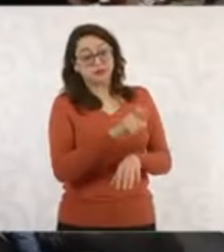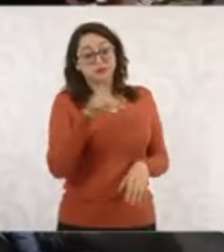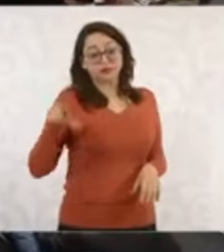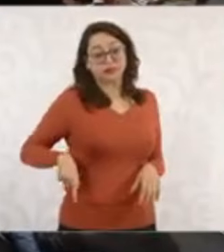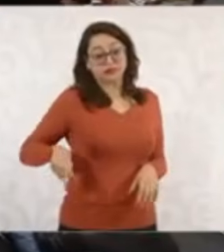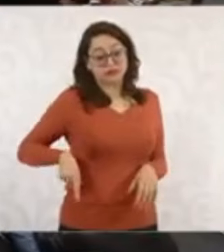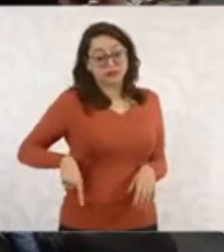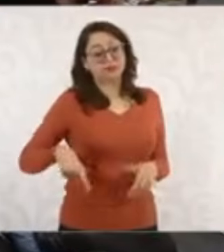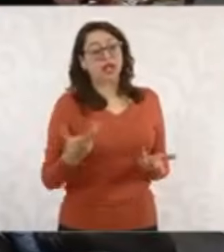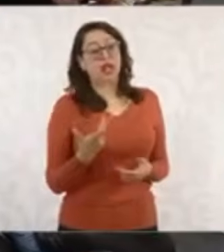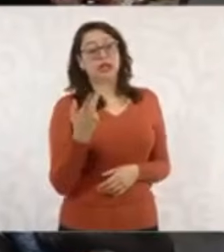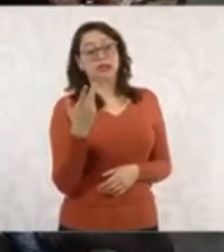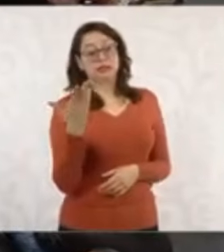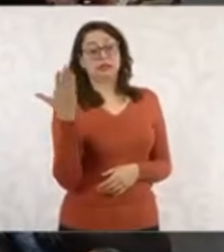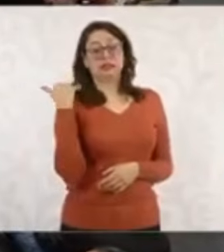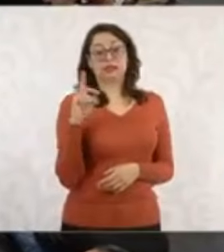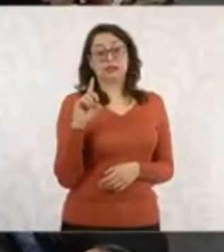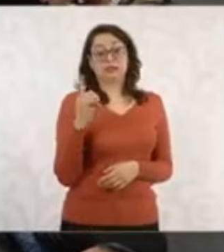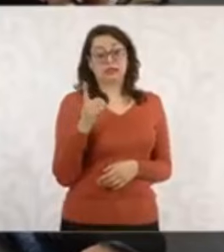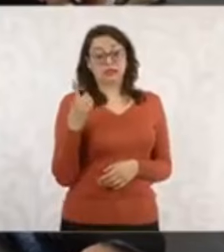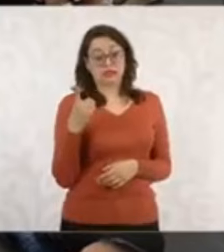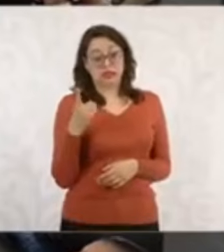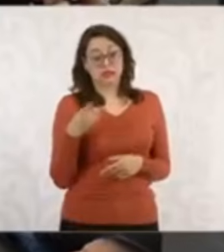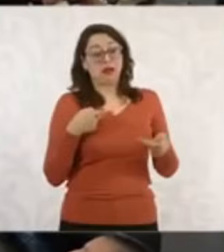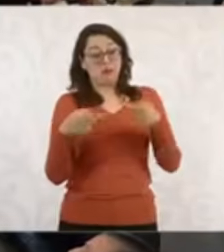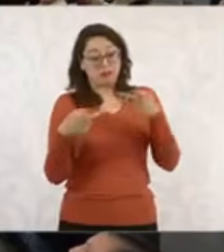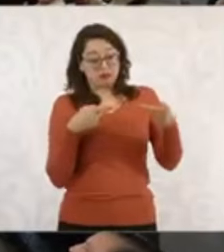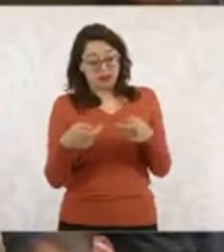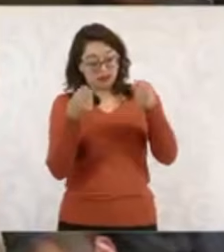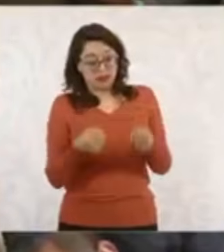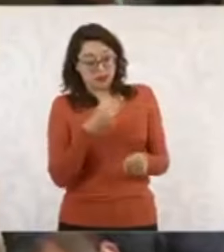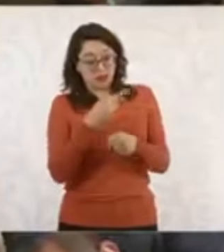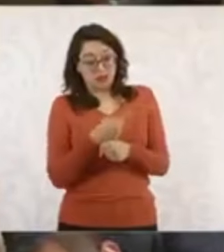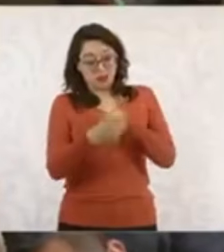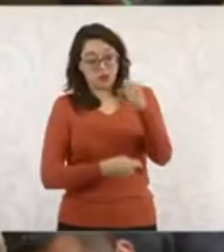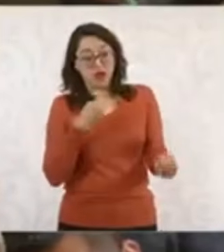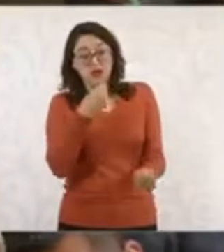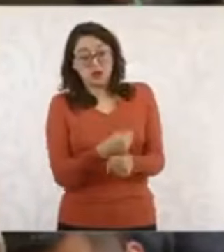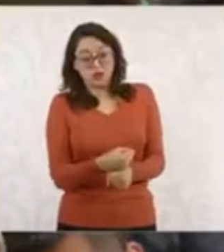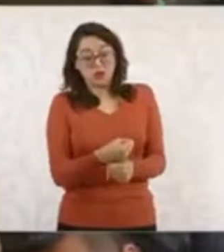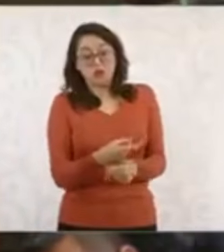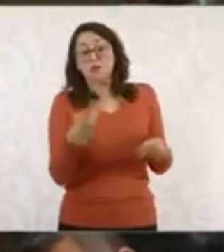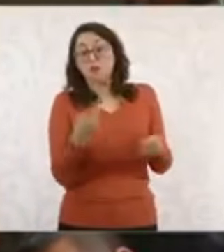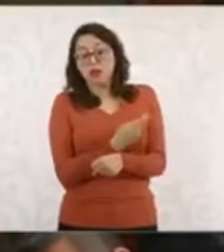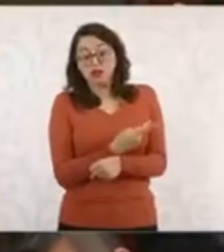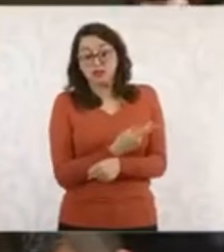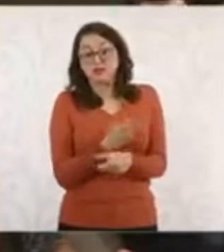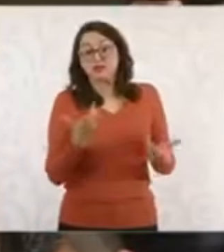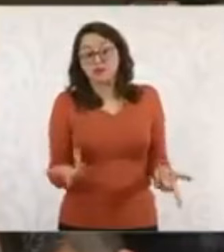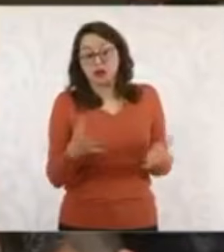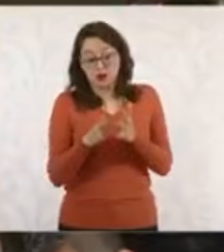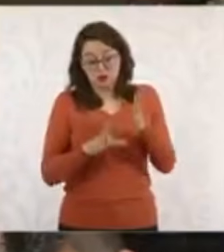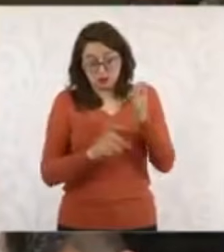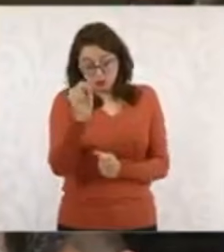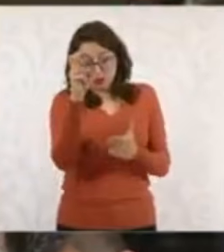en diciembre se presentó la Estrategia Nacional de Seguridad Anual. Usted, al inicio de su gestión, reformó la Constitución para que no se